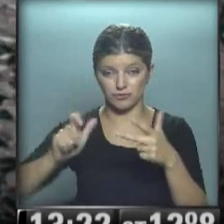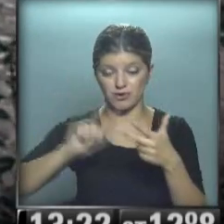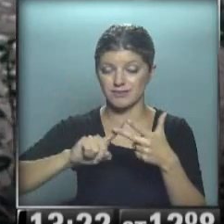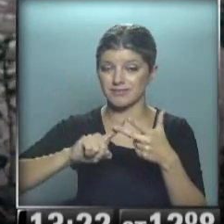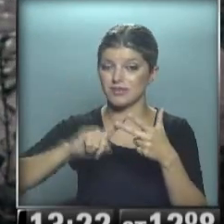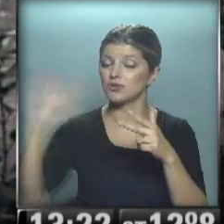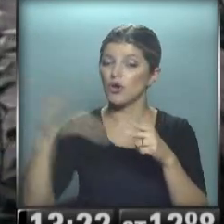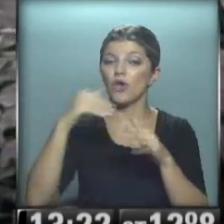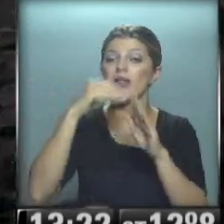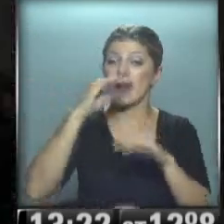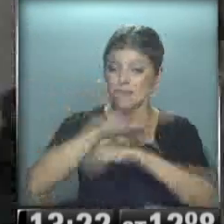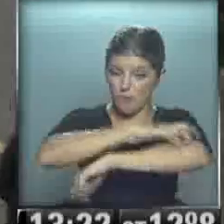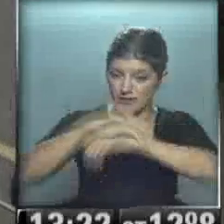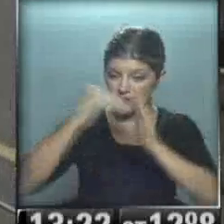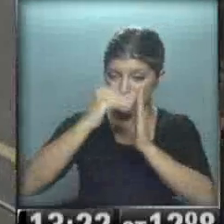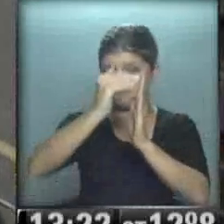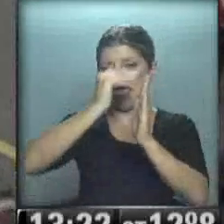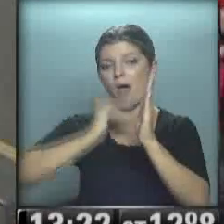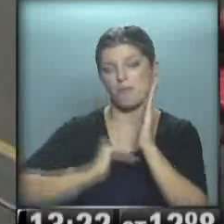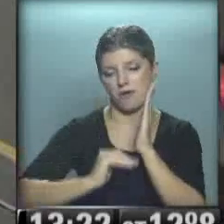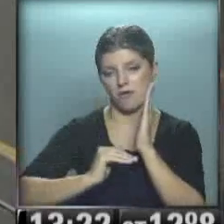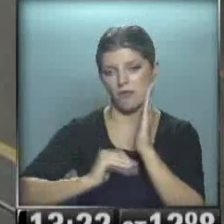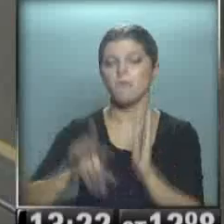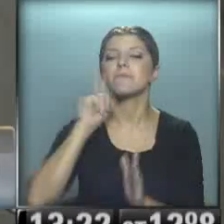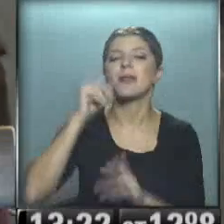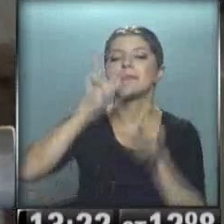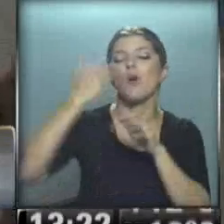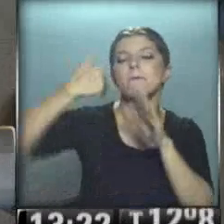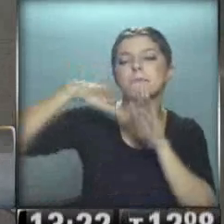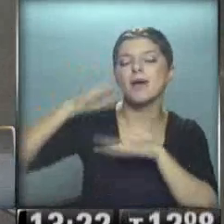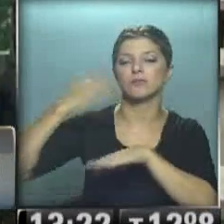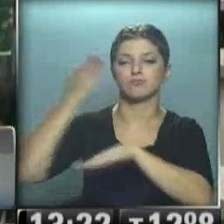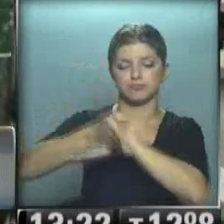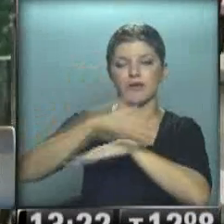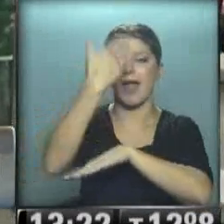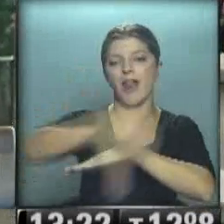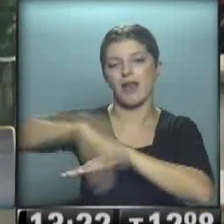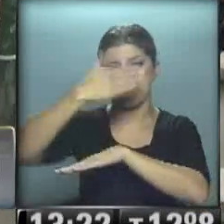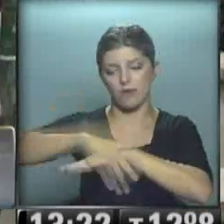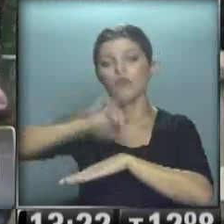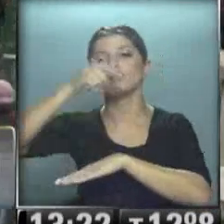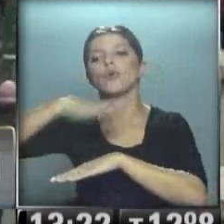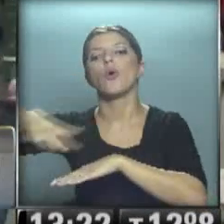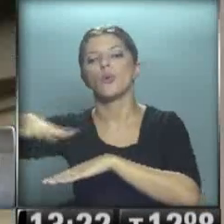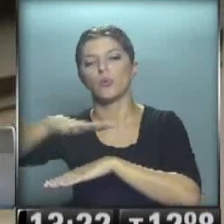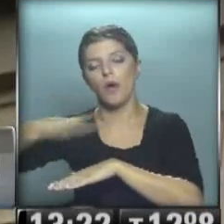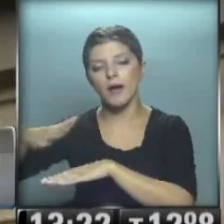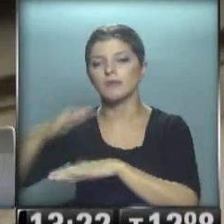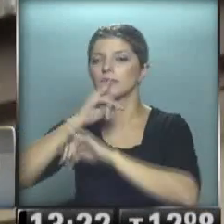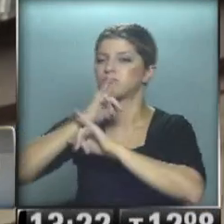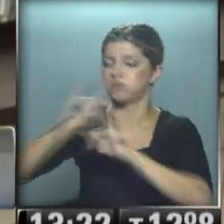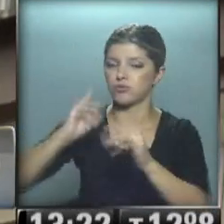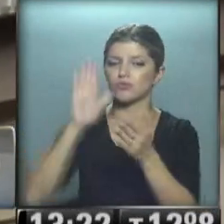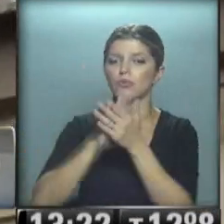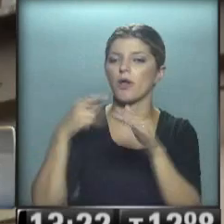la línea de pobreza, miles de personas salieron a las calles de Sarajevo y otras ciudades denunciando la